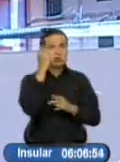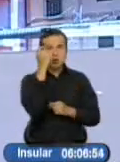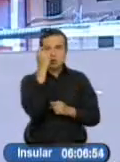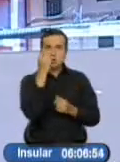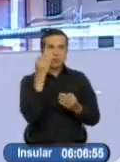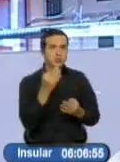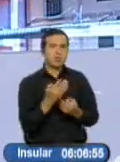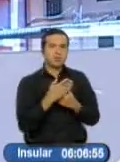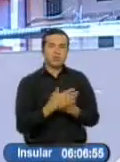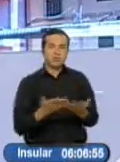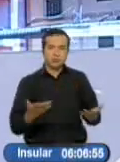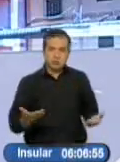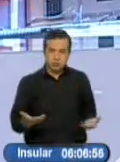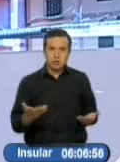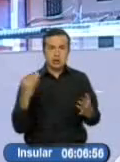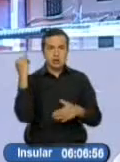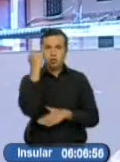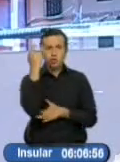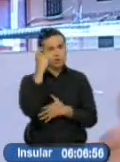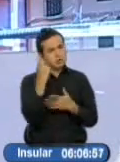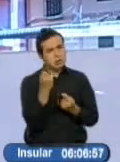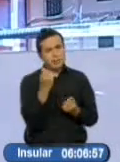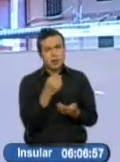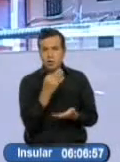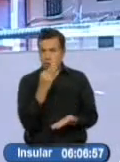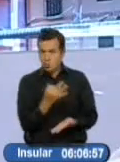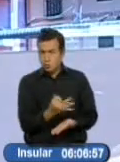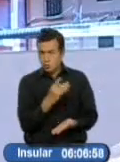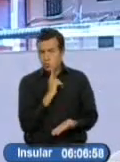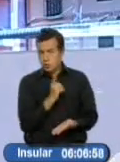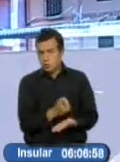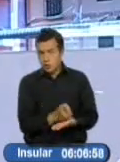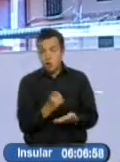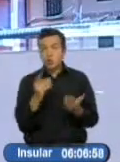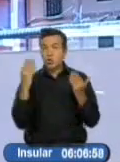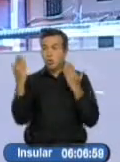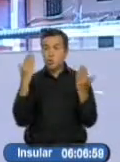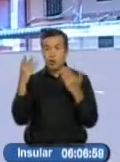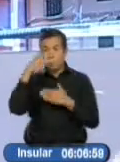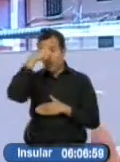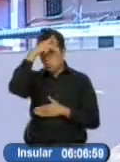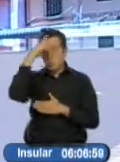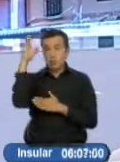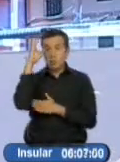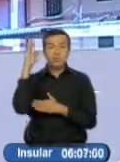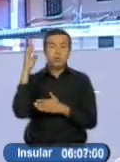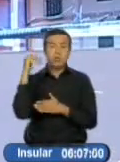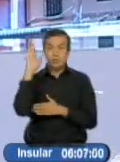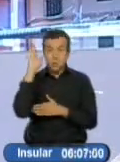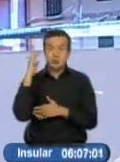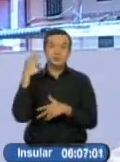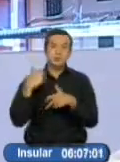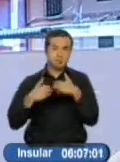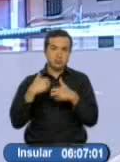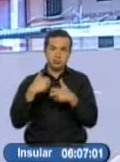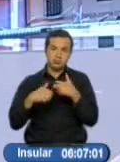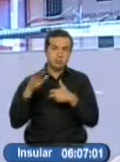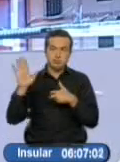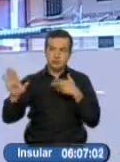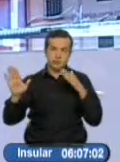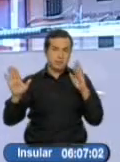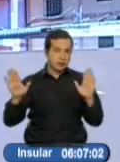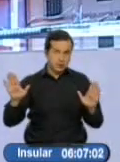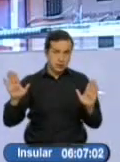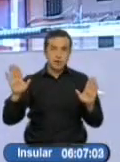justo para la industria. Y lo mismo ocurre, bueno, si nos comparamos con Perú y con Colombia, principalmente tenemos dos diferenciales muy